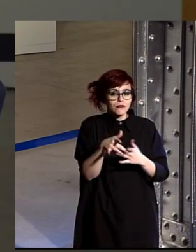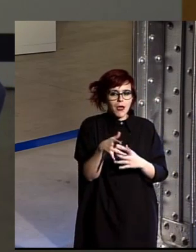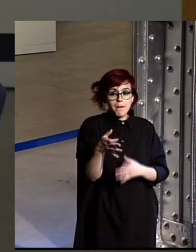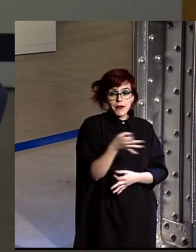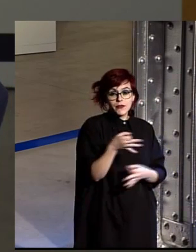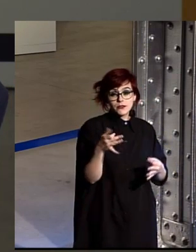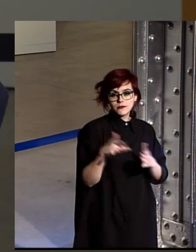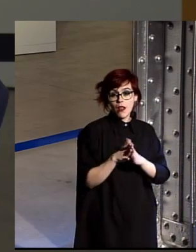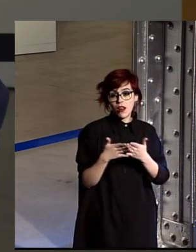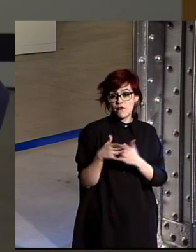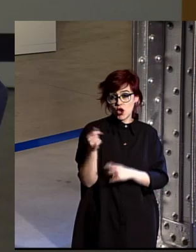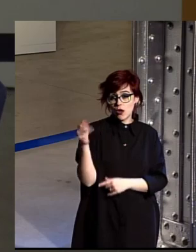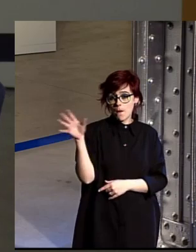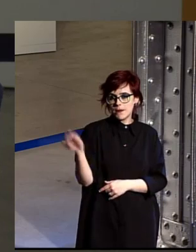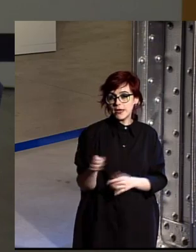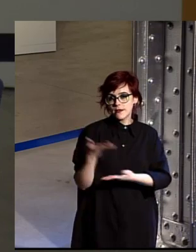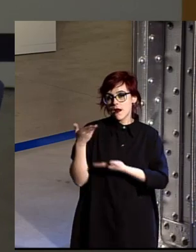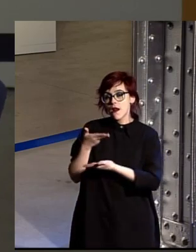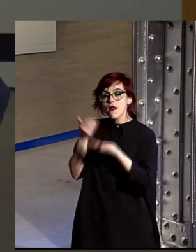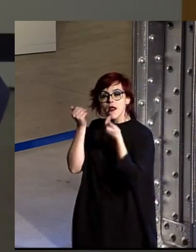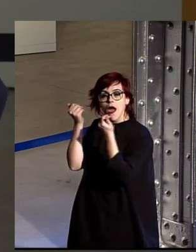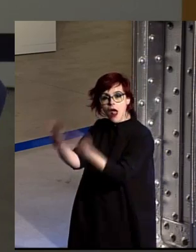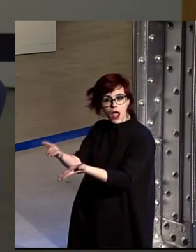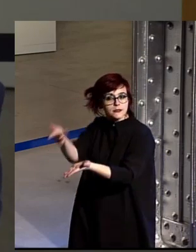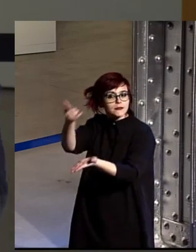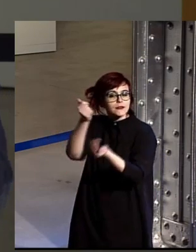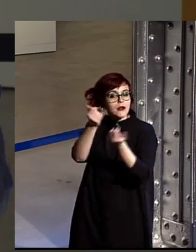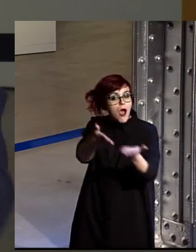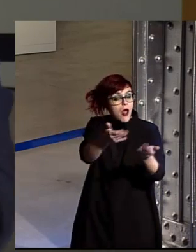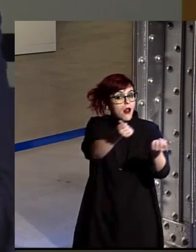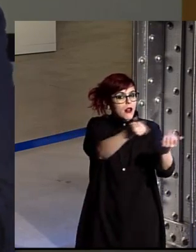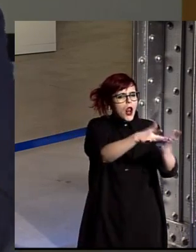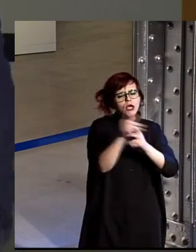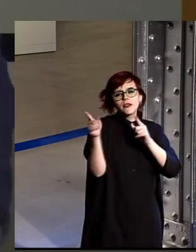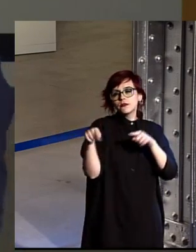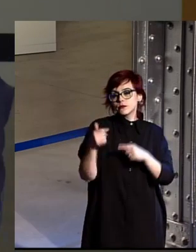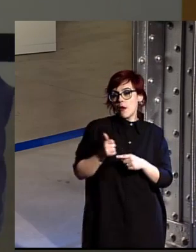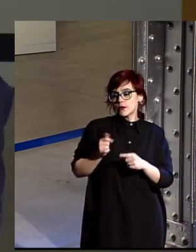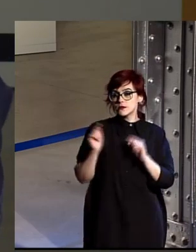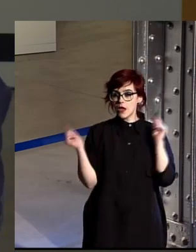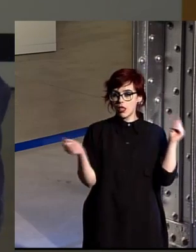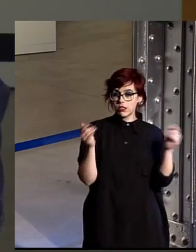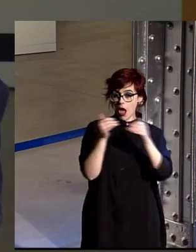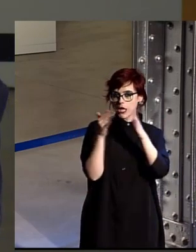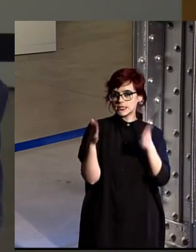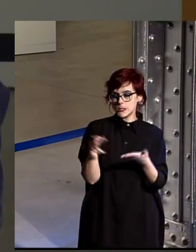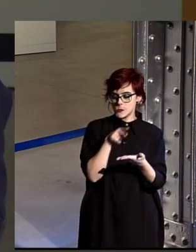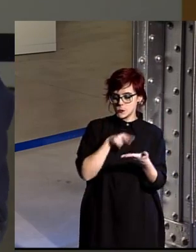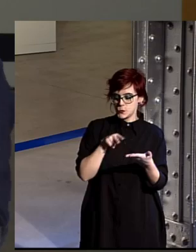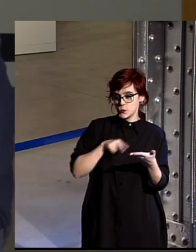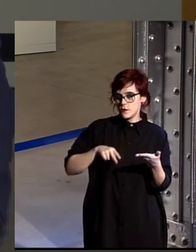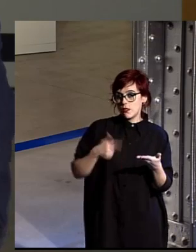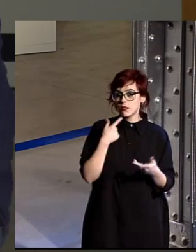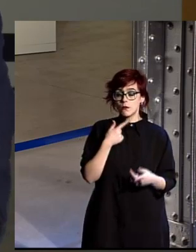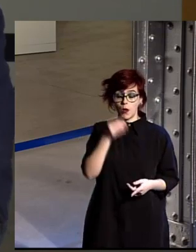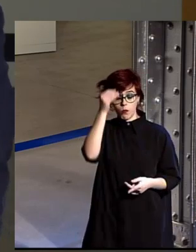compráis el libro, lo regaláis, si lo leéis y en casa, en una tertulia, etcétera, vais a quedar, vamos,